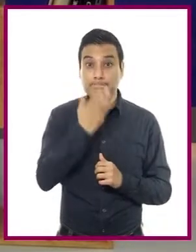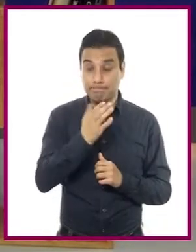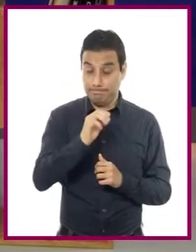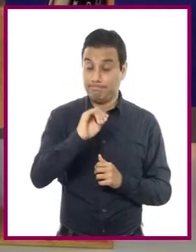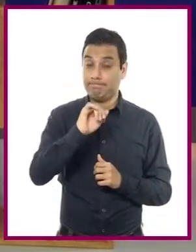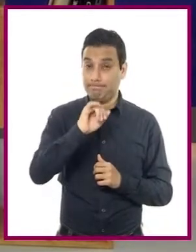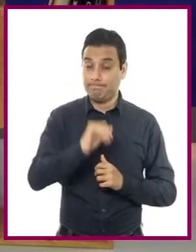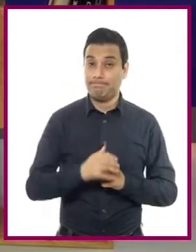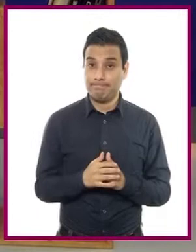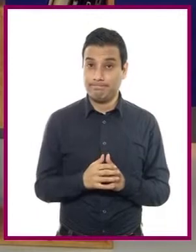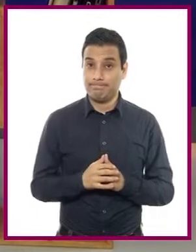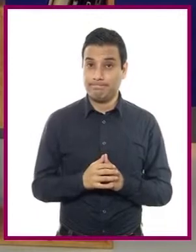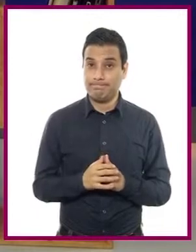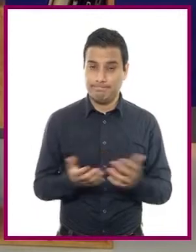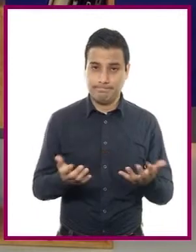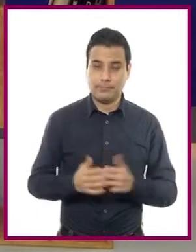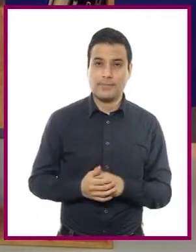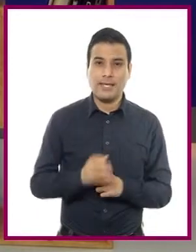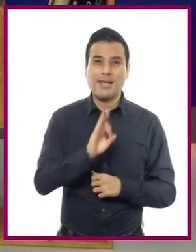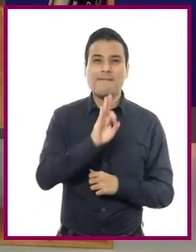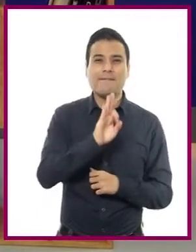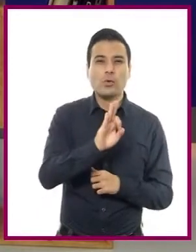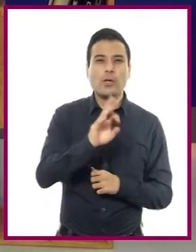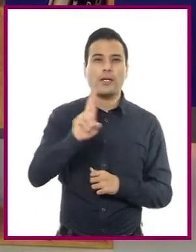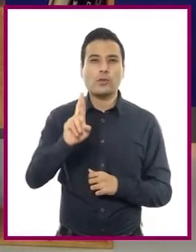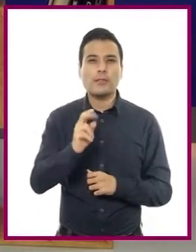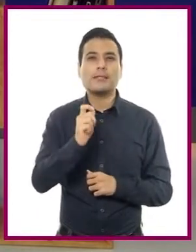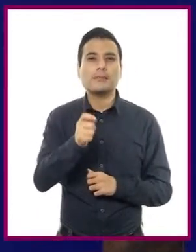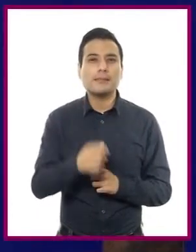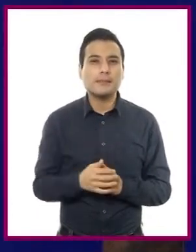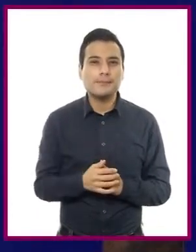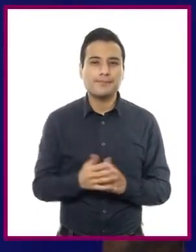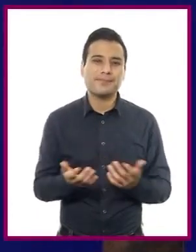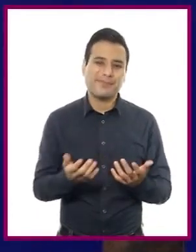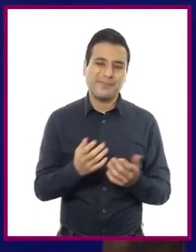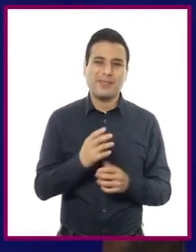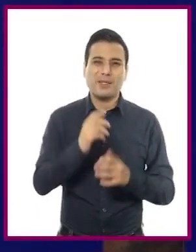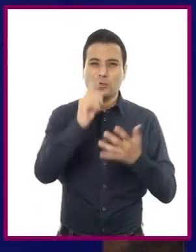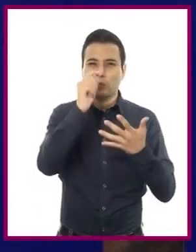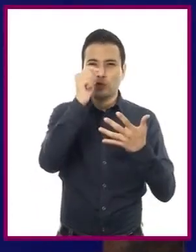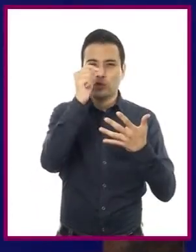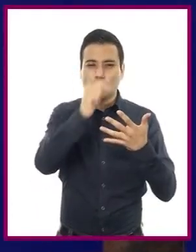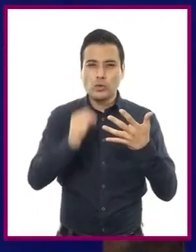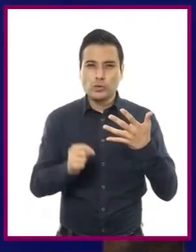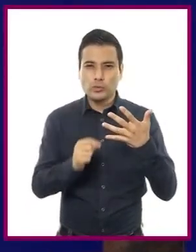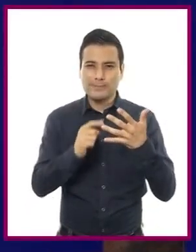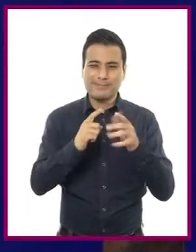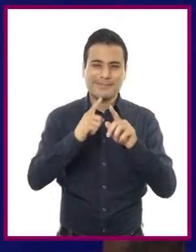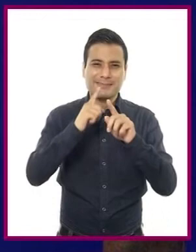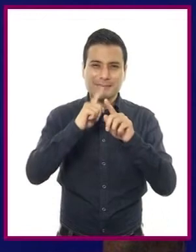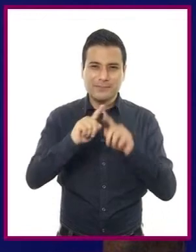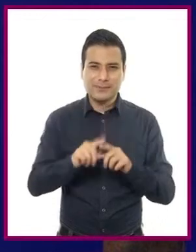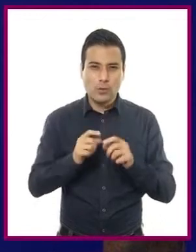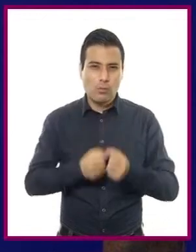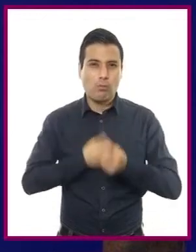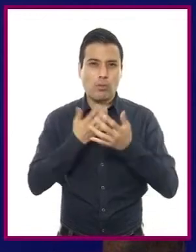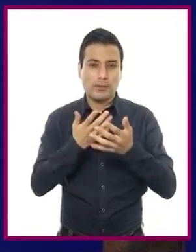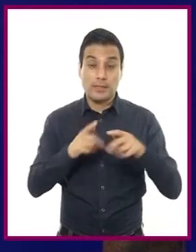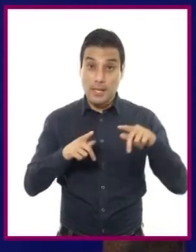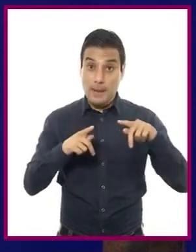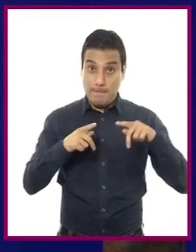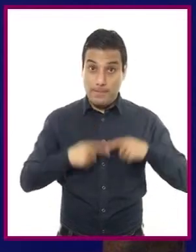Enrique. Las figuras retóricas son estrategias poéticas que sirven para que las frases que un